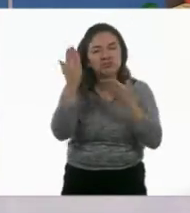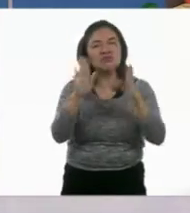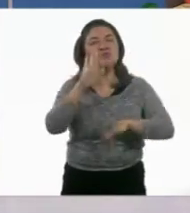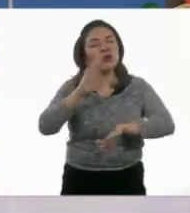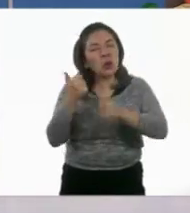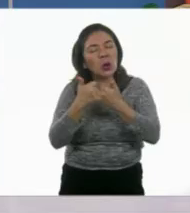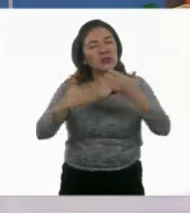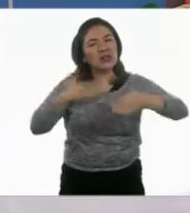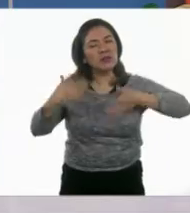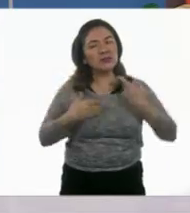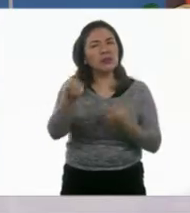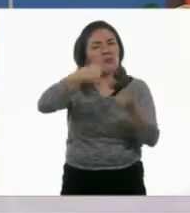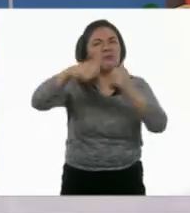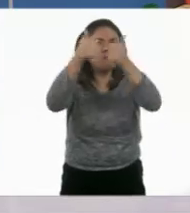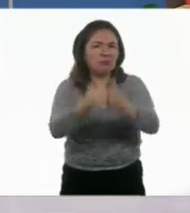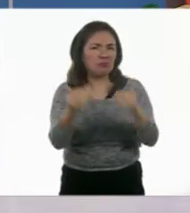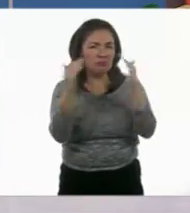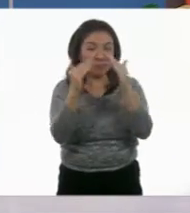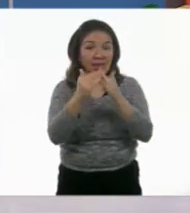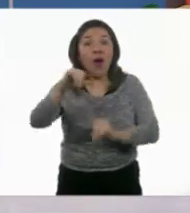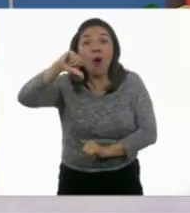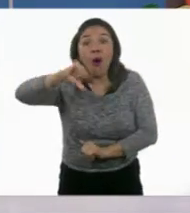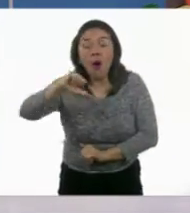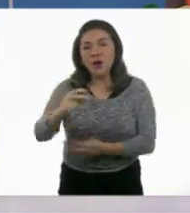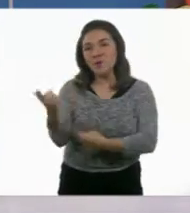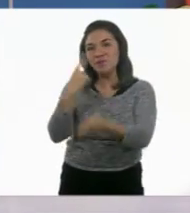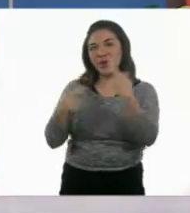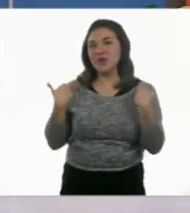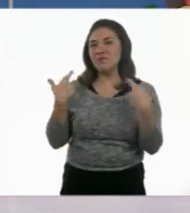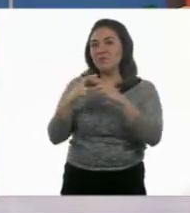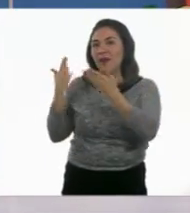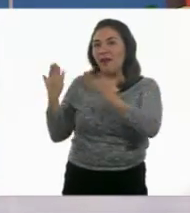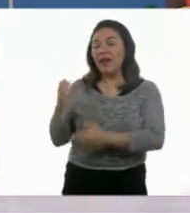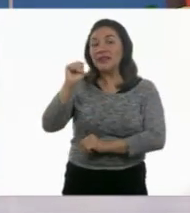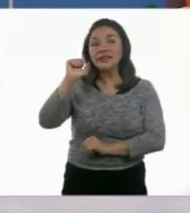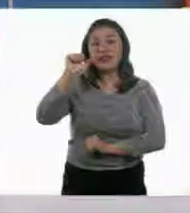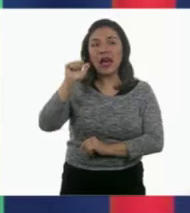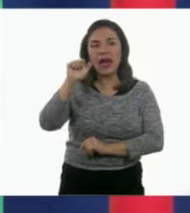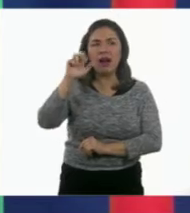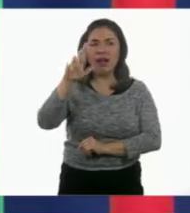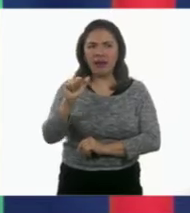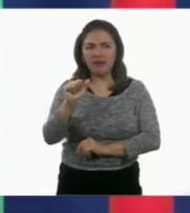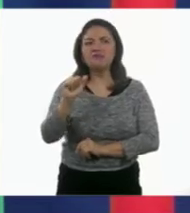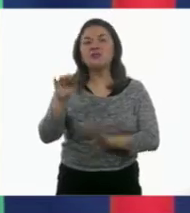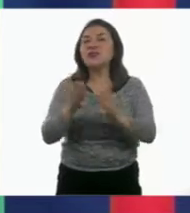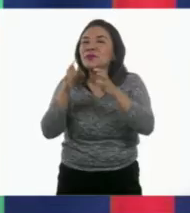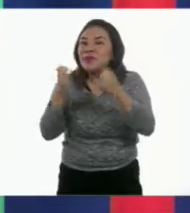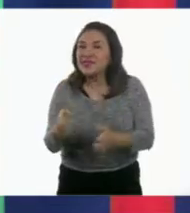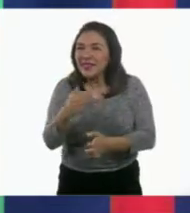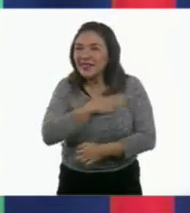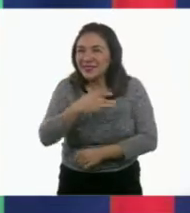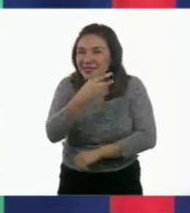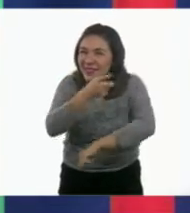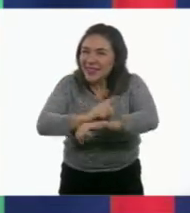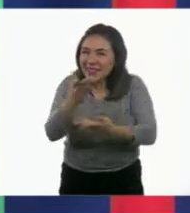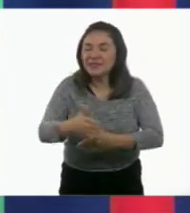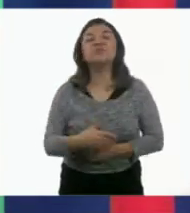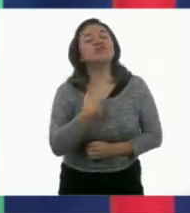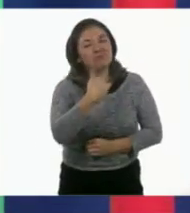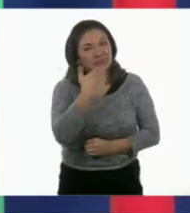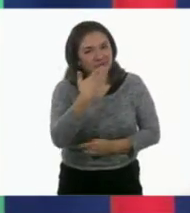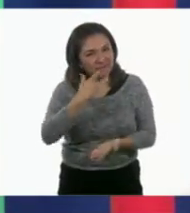divertirnos desde nuestros hogares. Y hoy nos acompaña la maestra Sara Negrete. Maestra, ¿cómo se encuentra? Muy